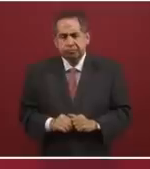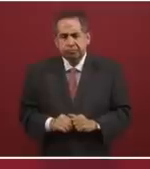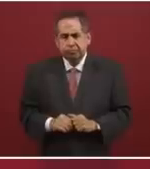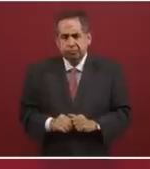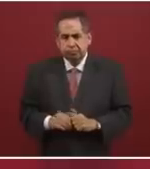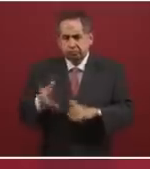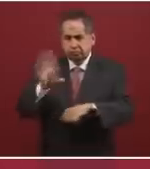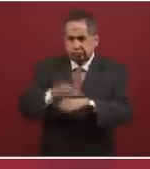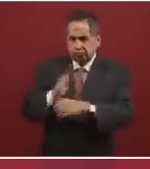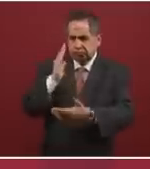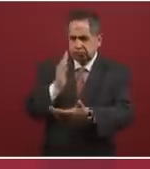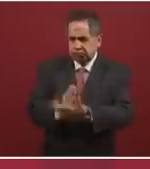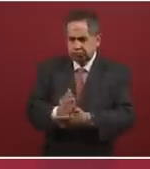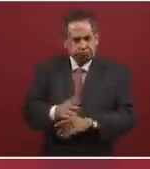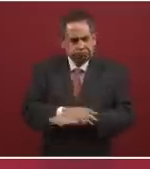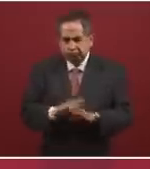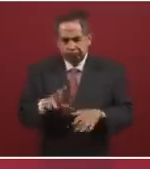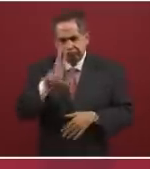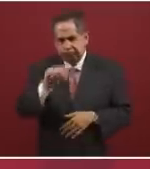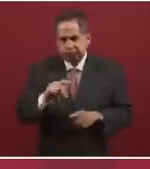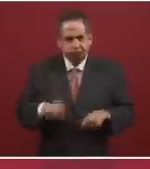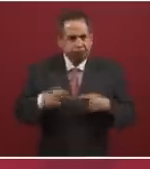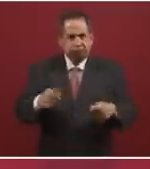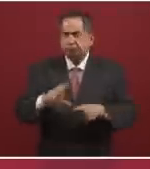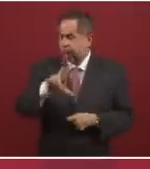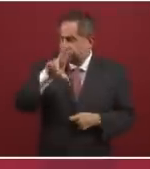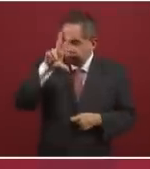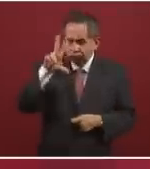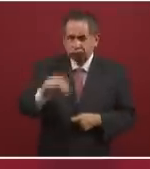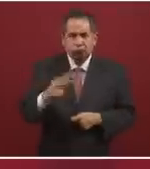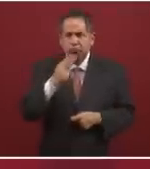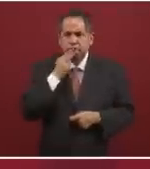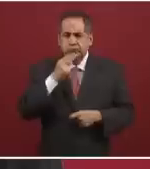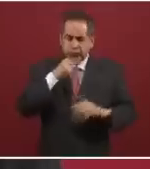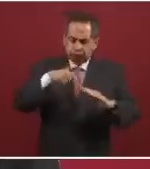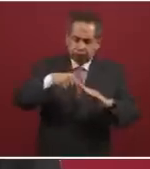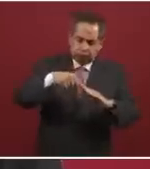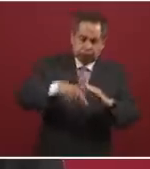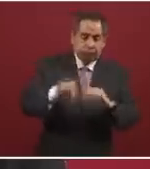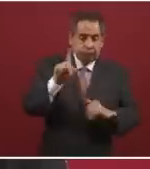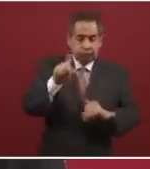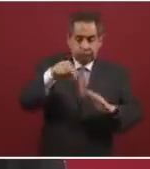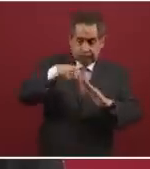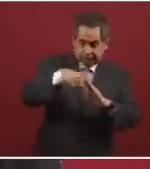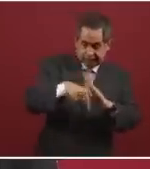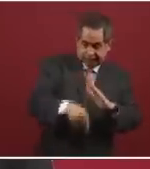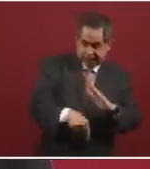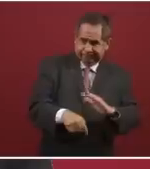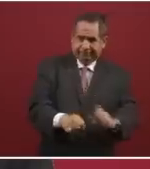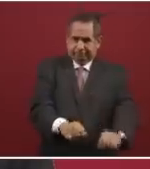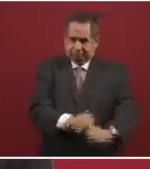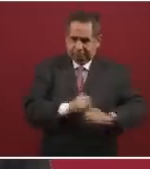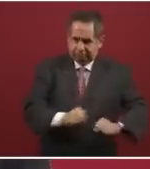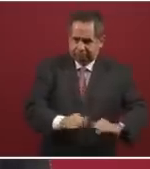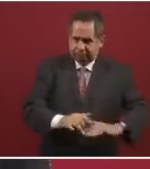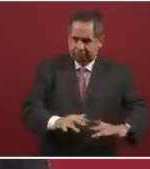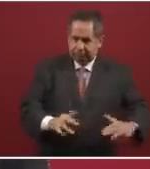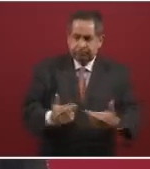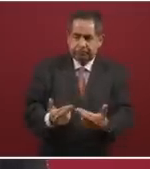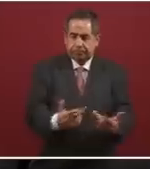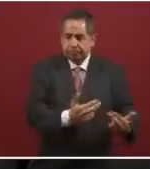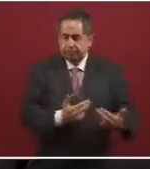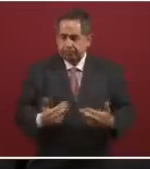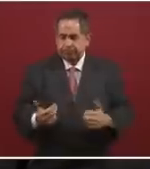esa autorización. No vamos a usar fracking en la explotación del